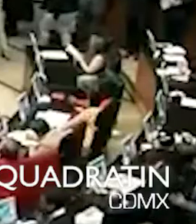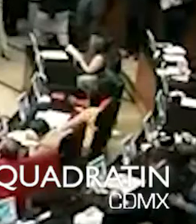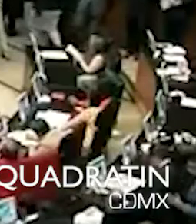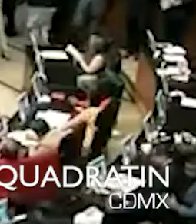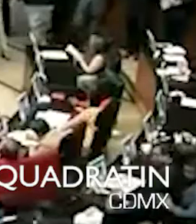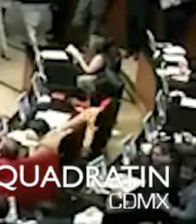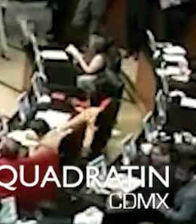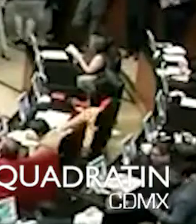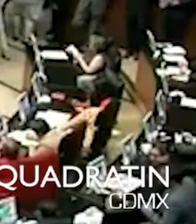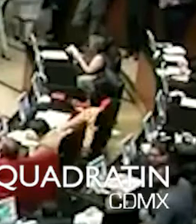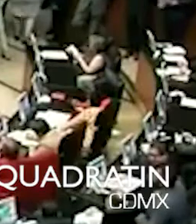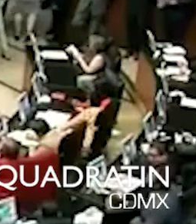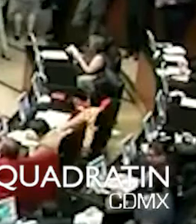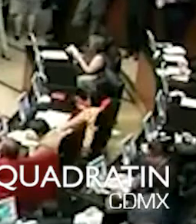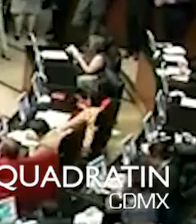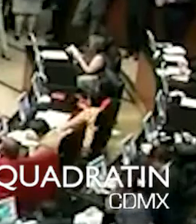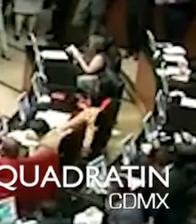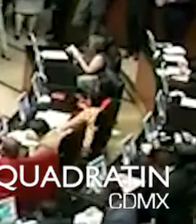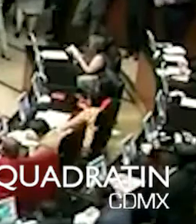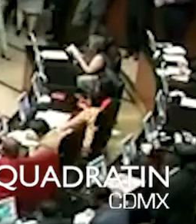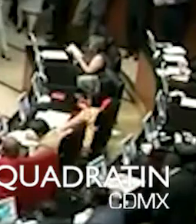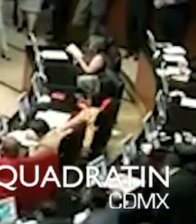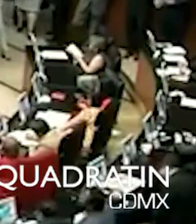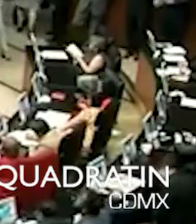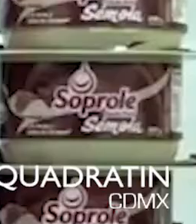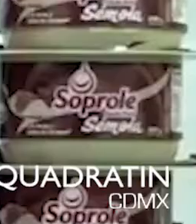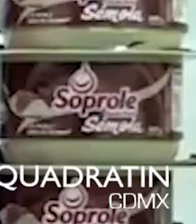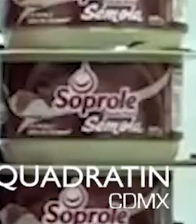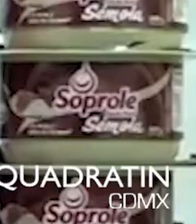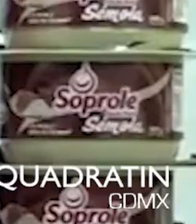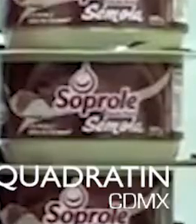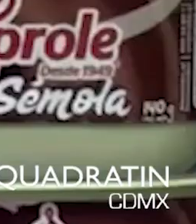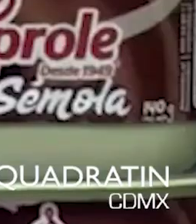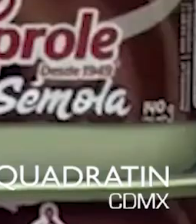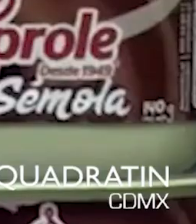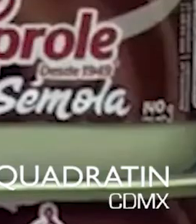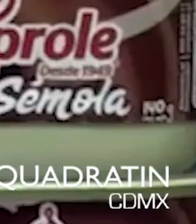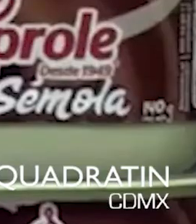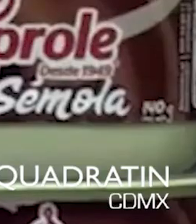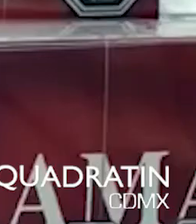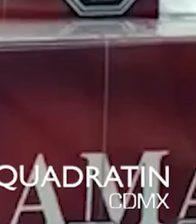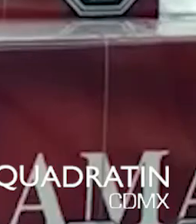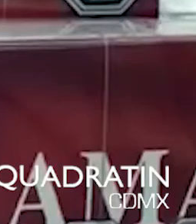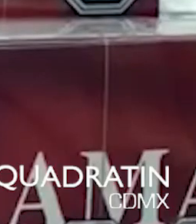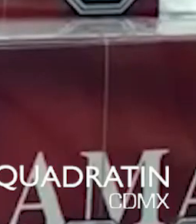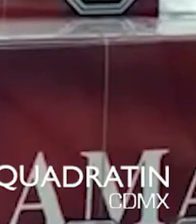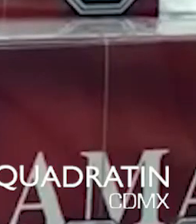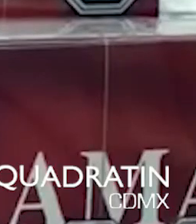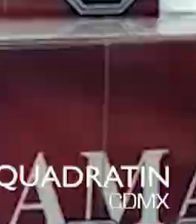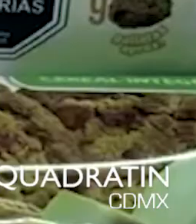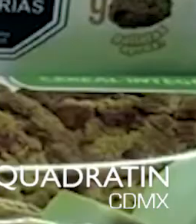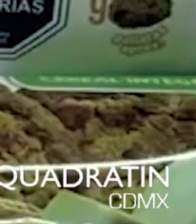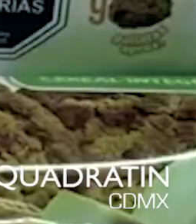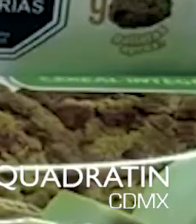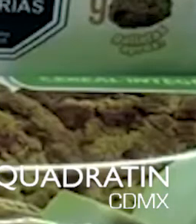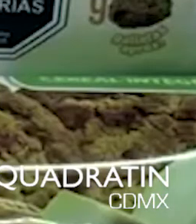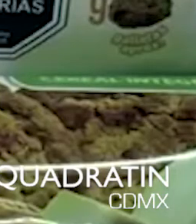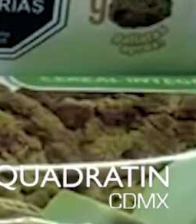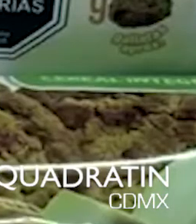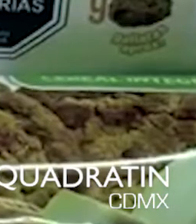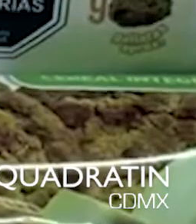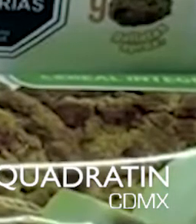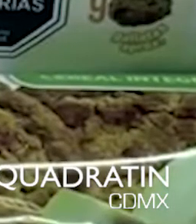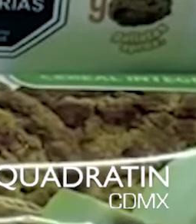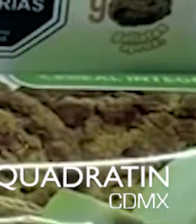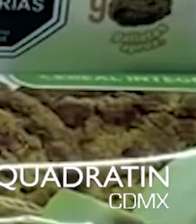alto contenido calórico, el presidente de México, Andrés Manuel López Obrador, expresó su rechazo. Al ser cuestionado al respecto durante la